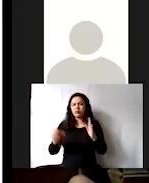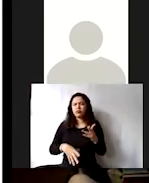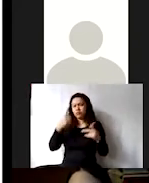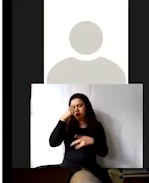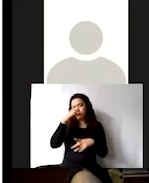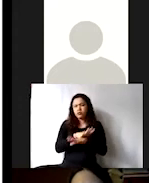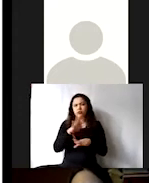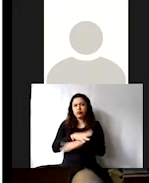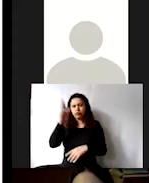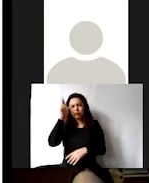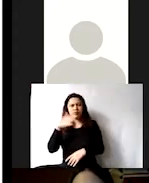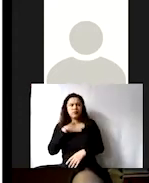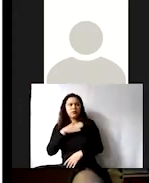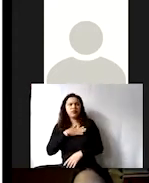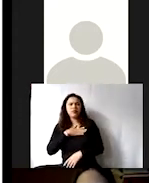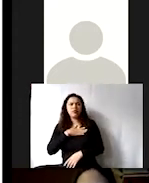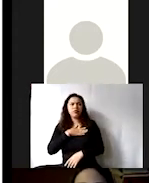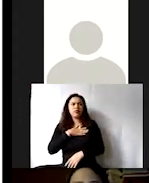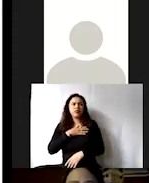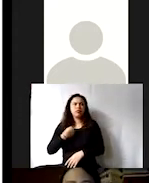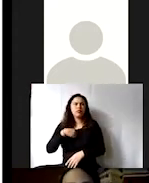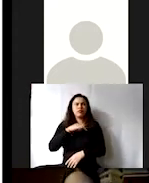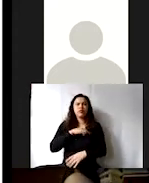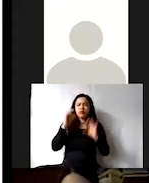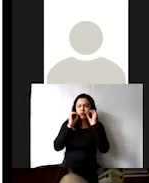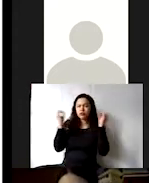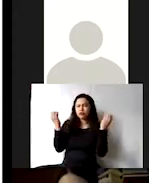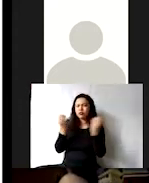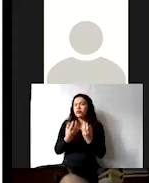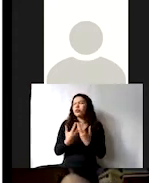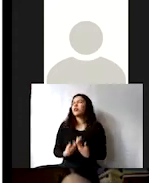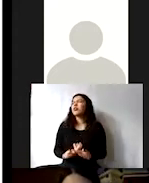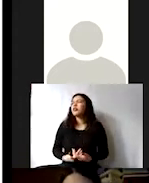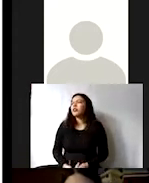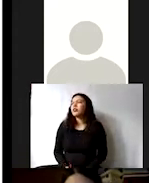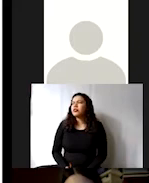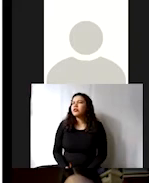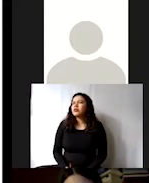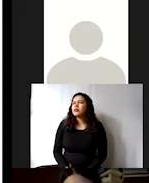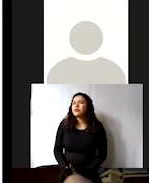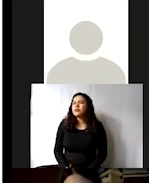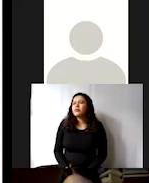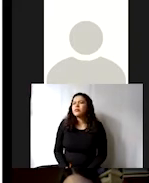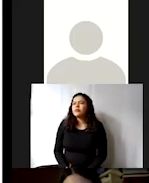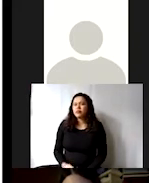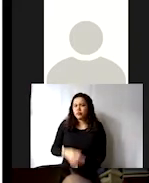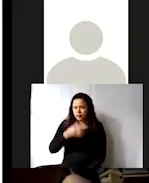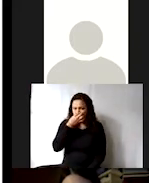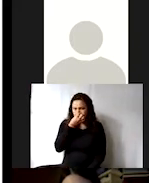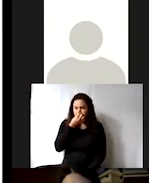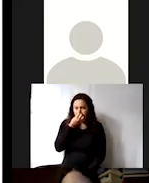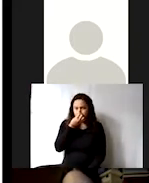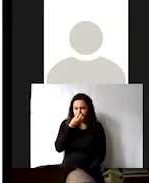voluntarios. ¿Sí? Bueno, nosotros somos una organización que trabajamos con el diseño